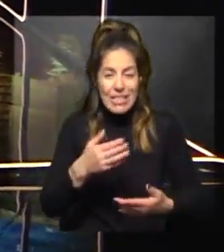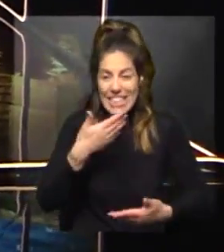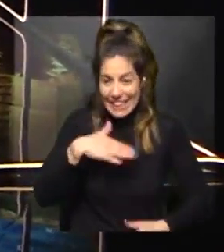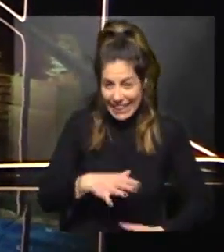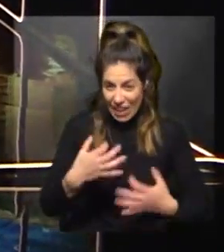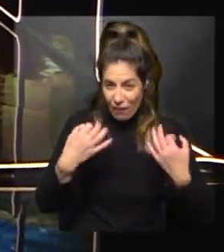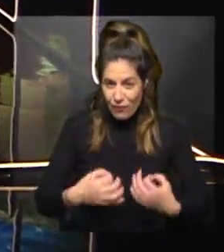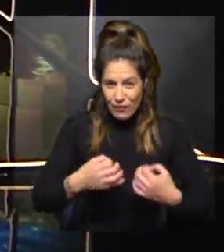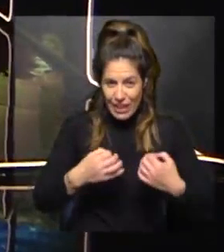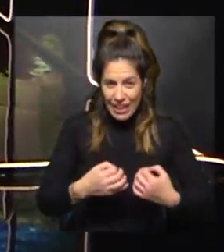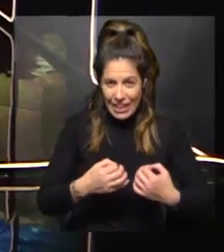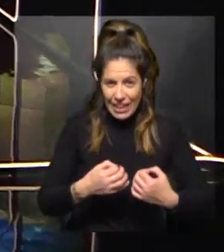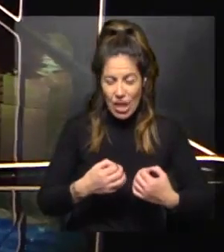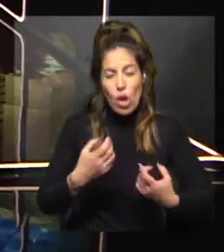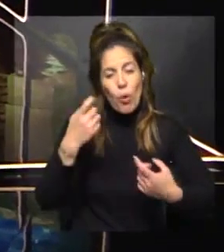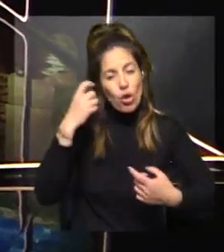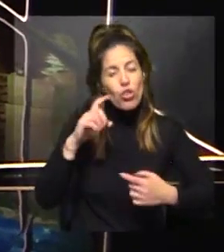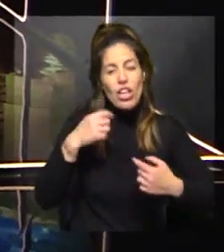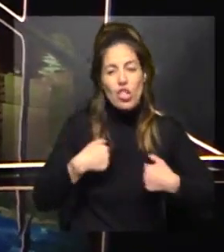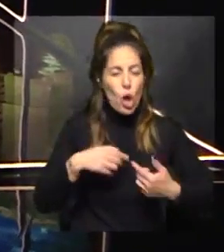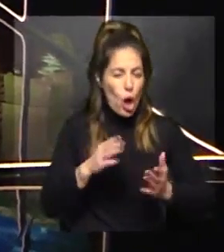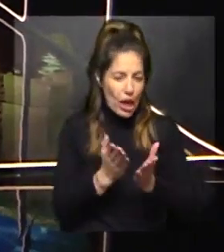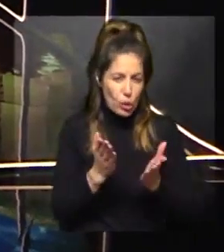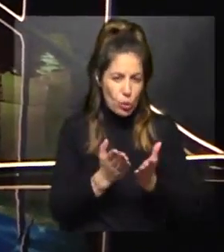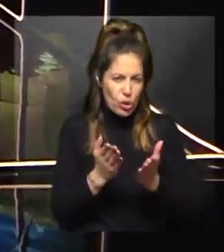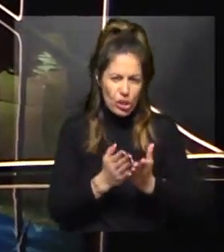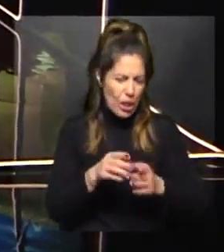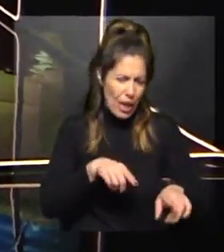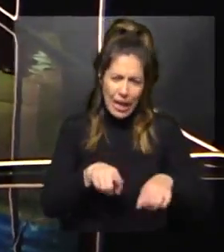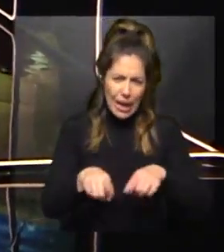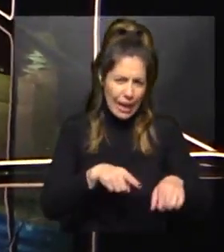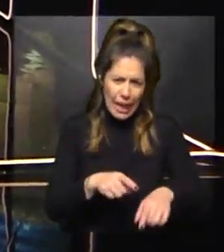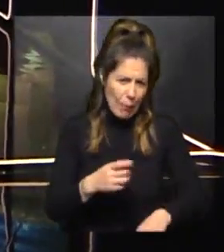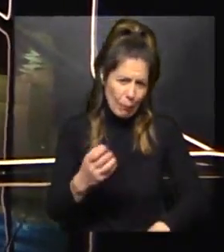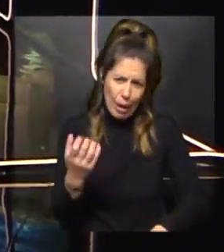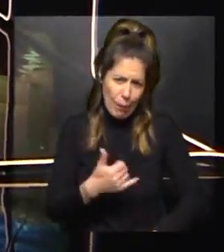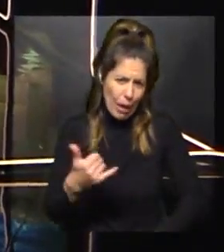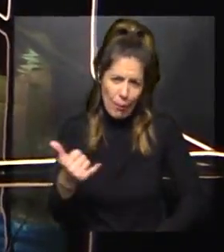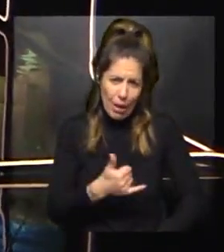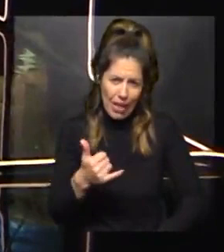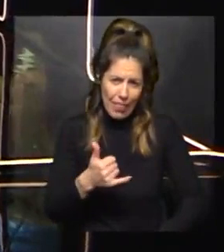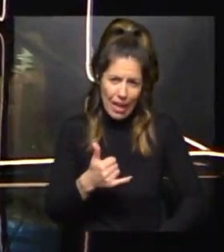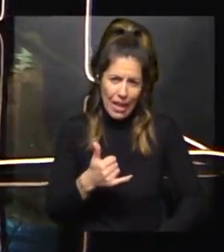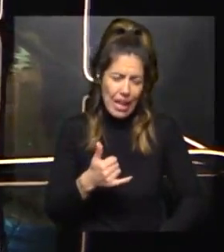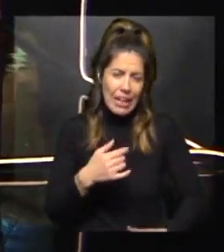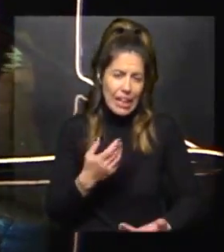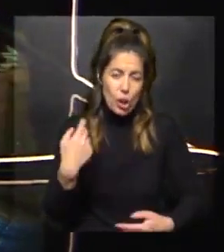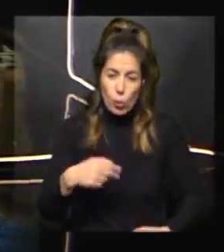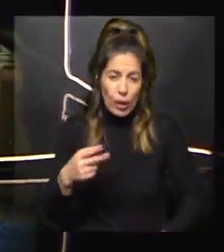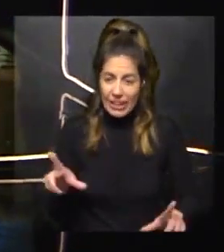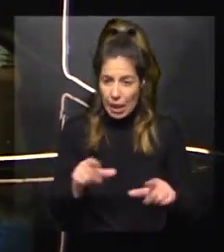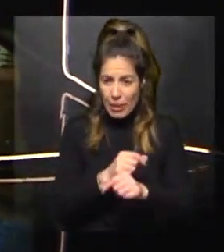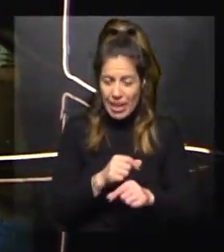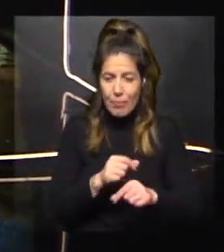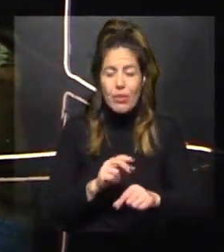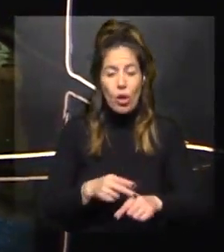dictan varios paradigmas que estudié en una de las carreras más chotas de la enseñanza terciaria y que por supuesto nunca terminé repetí